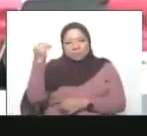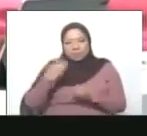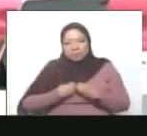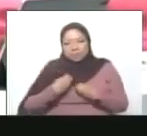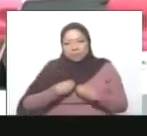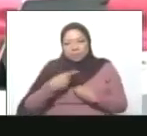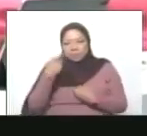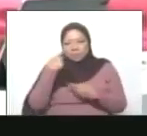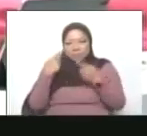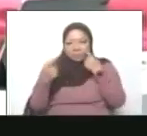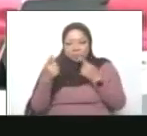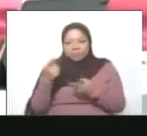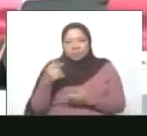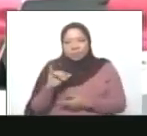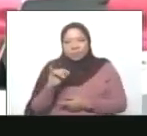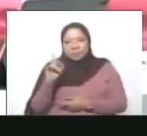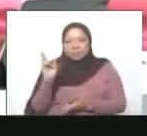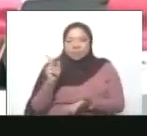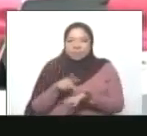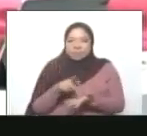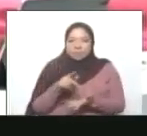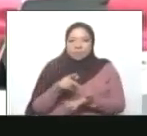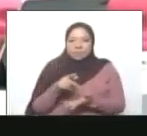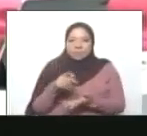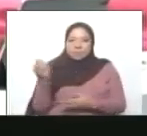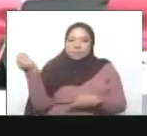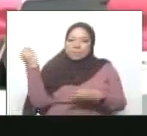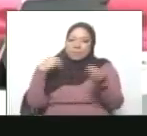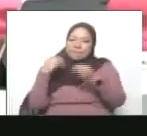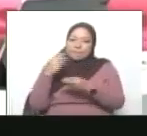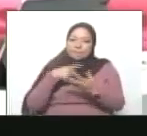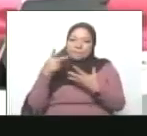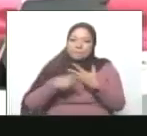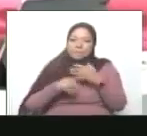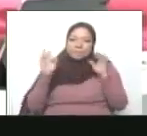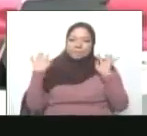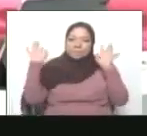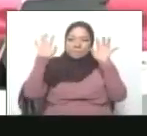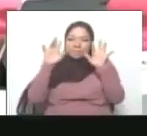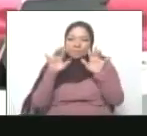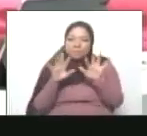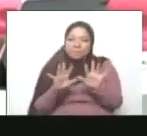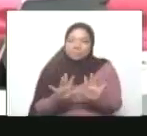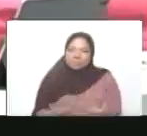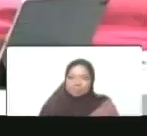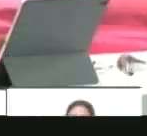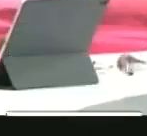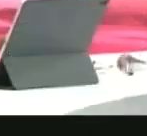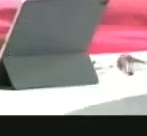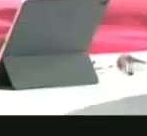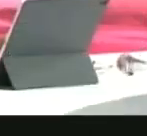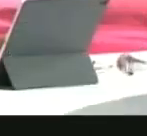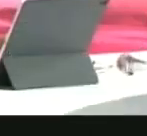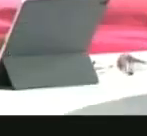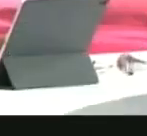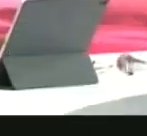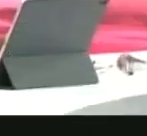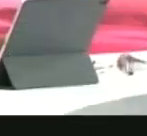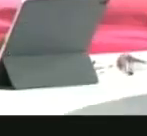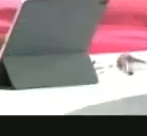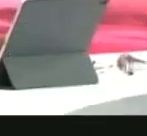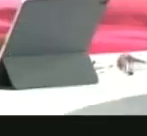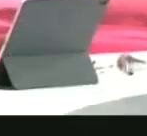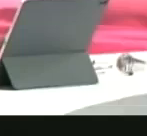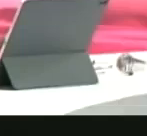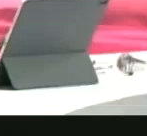se pierdan lo que viene. Ahora viene con Maduro más pueblo. Vamos a ver este video.